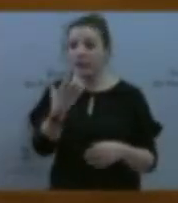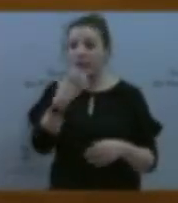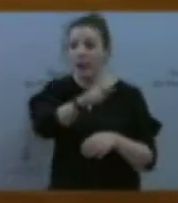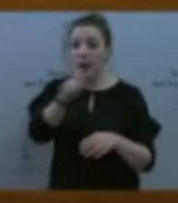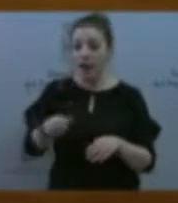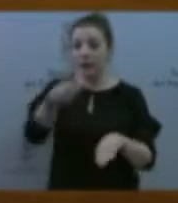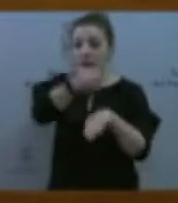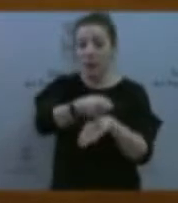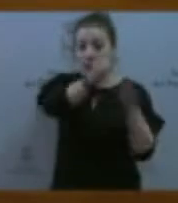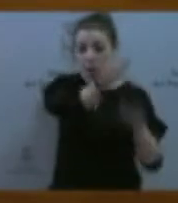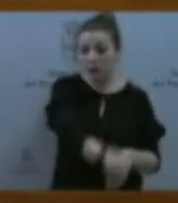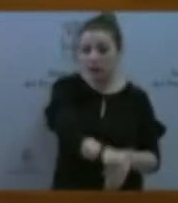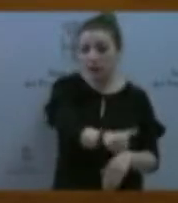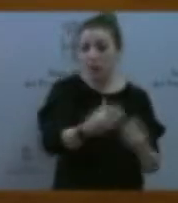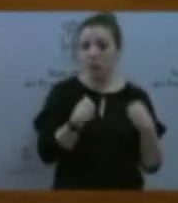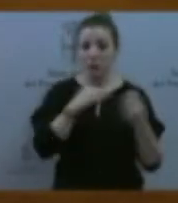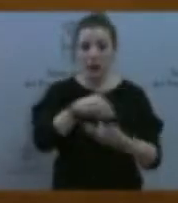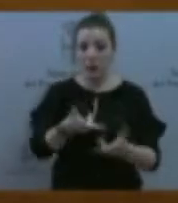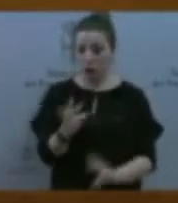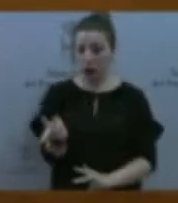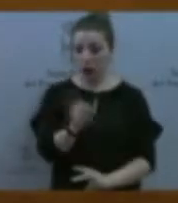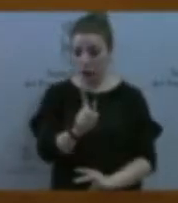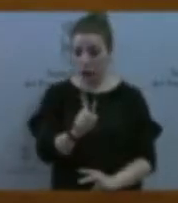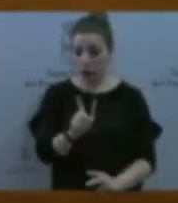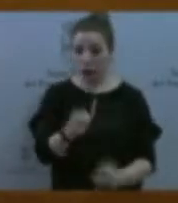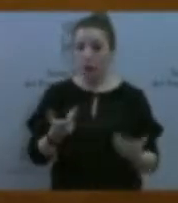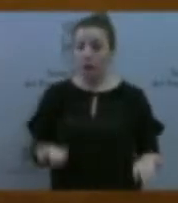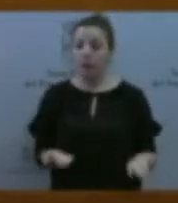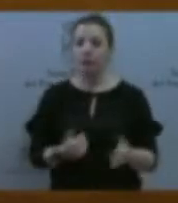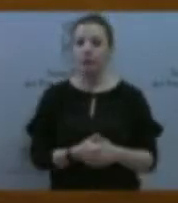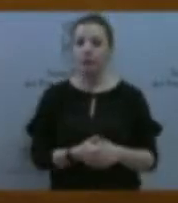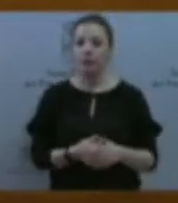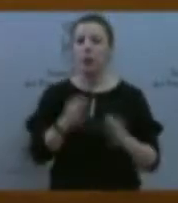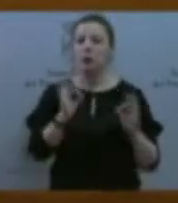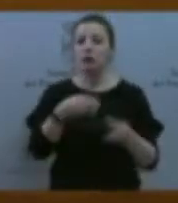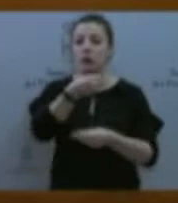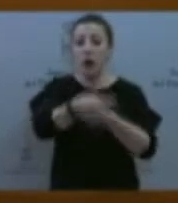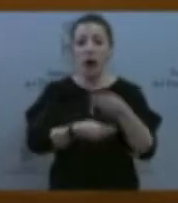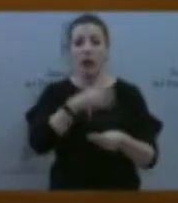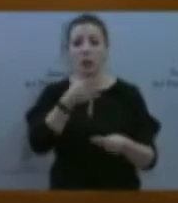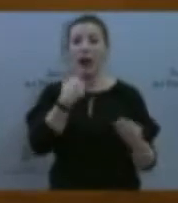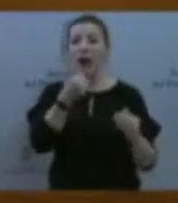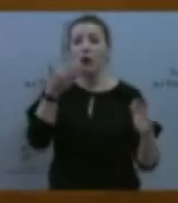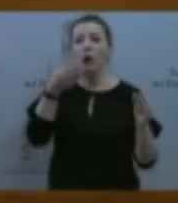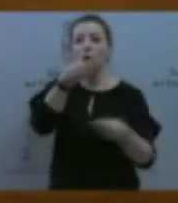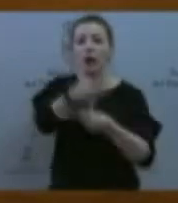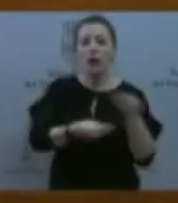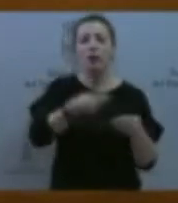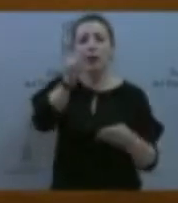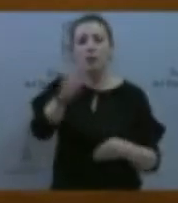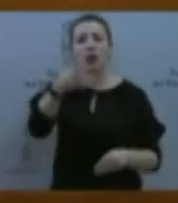democracia. Tony Benn esto lo ejerció porque algo que hizo conocido y famoso en su momento a Tony Benn es que su